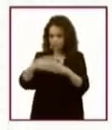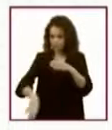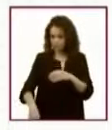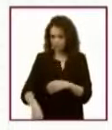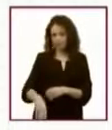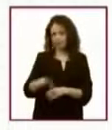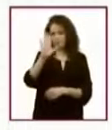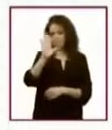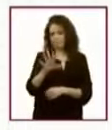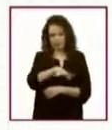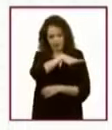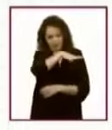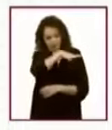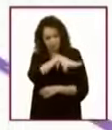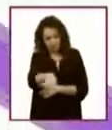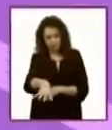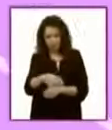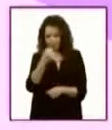es posible.